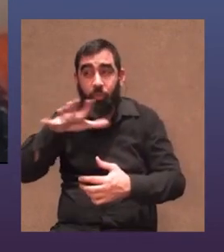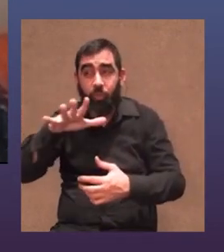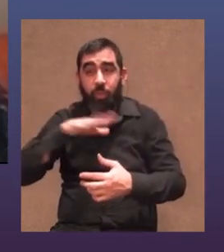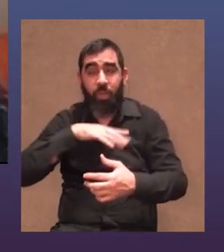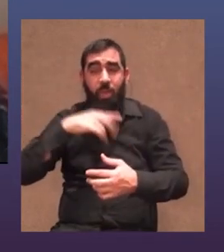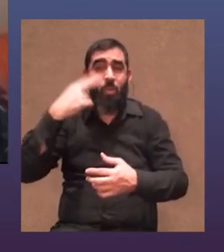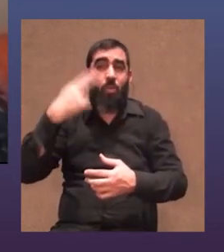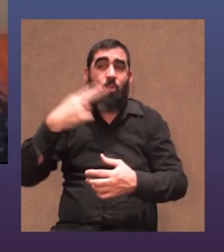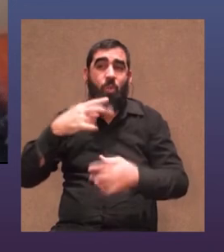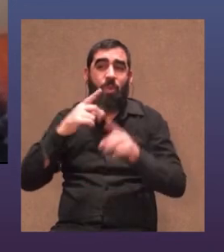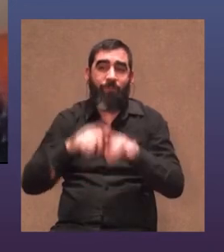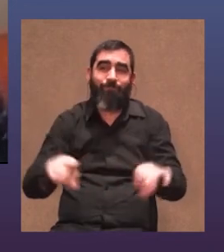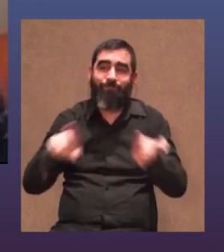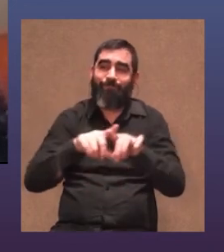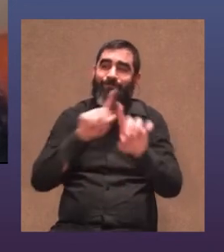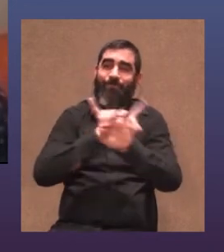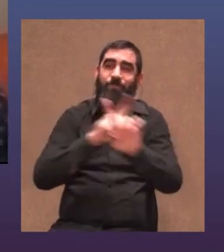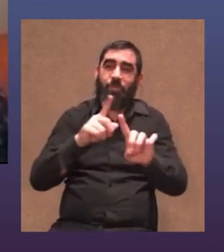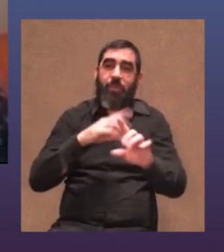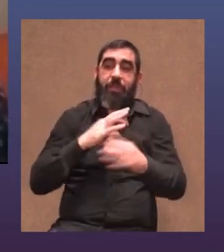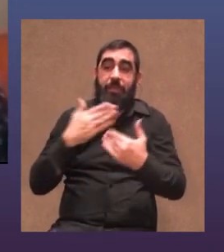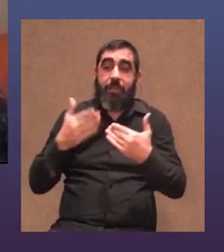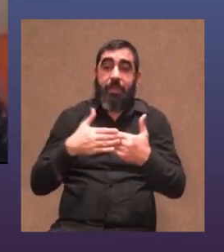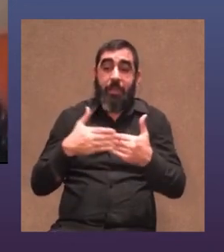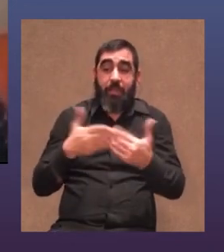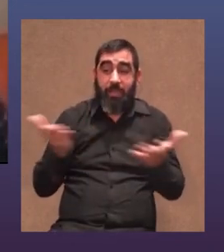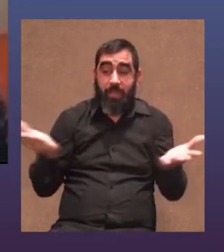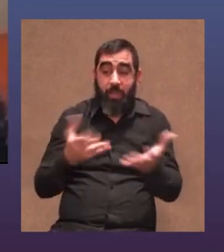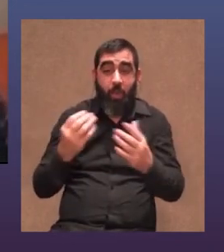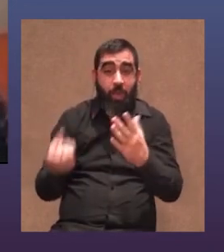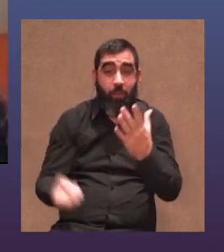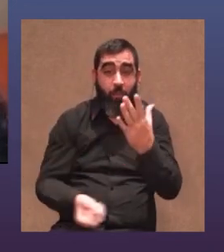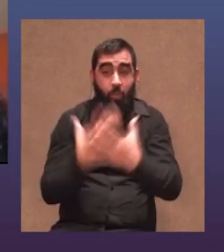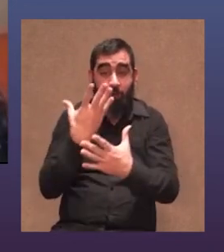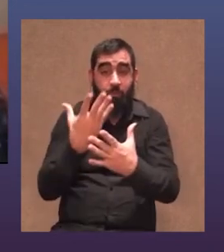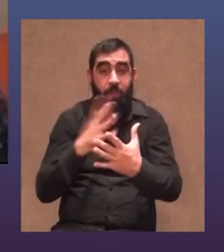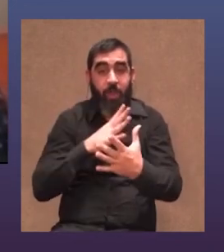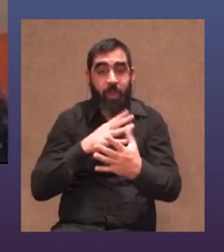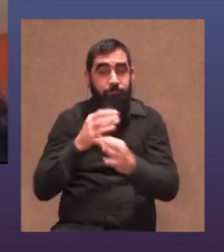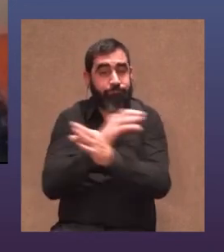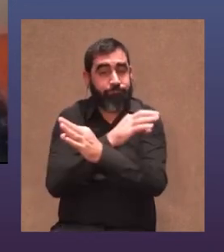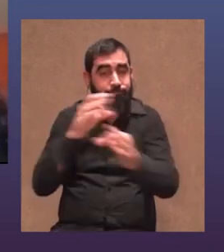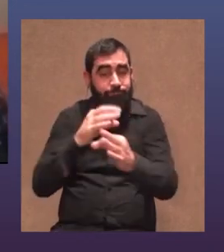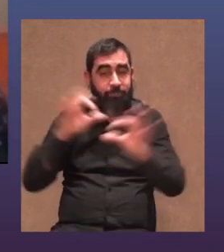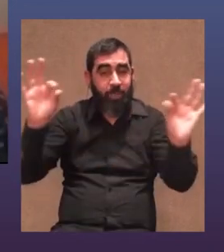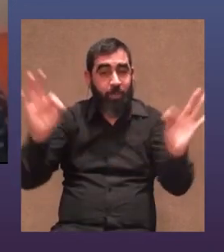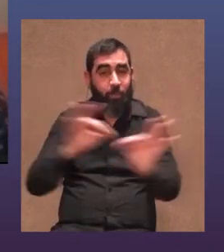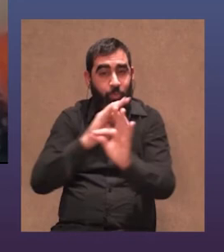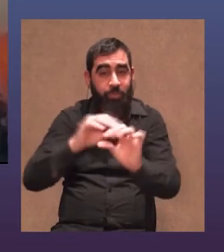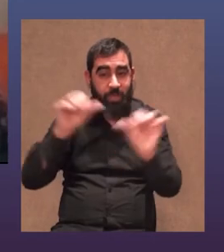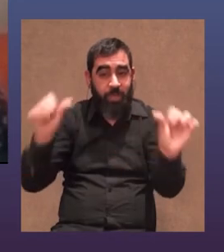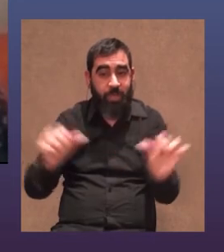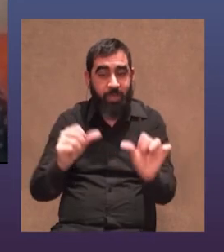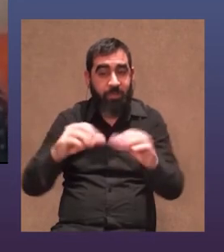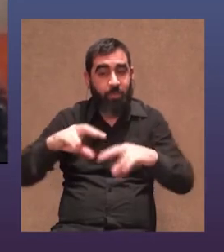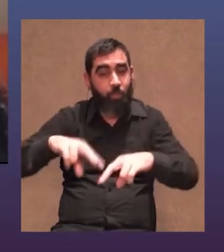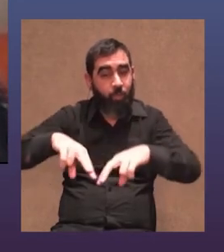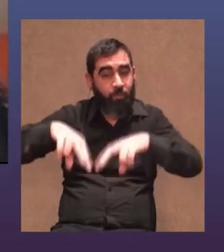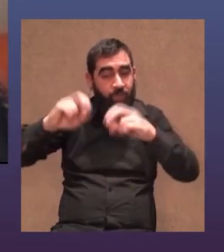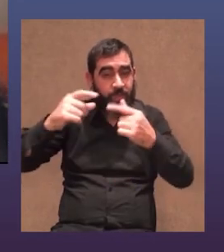se tocaba como debía ser. Y cuanto más llegamos a nuestra época, es cada vez más acertado por todo lo que se va